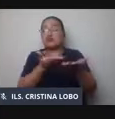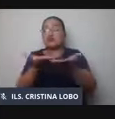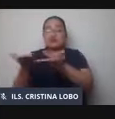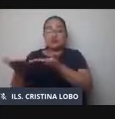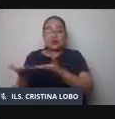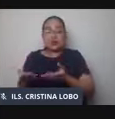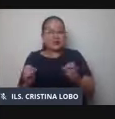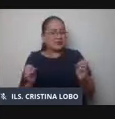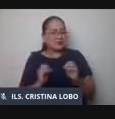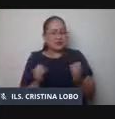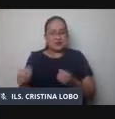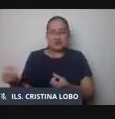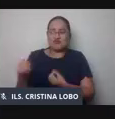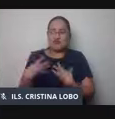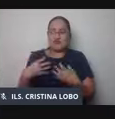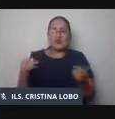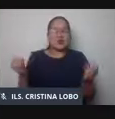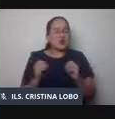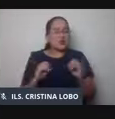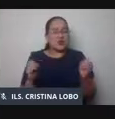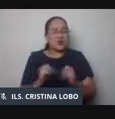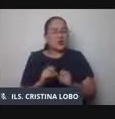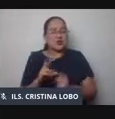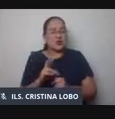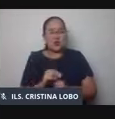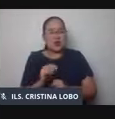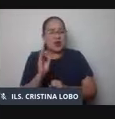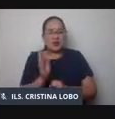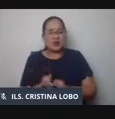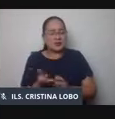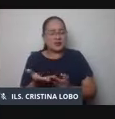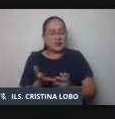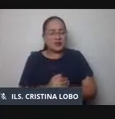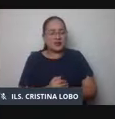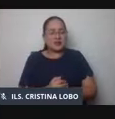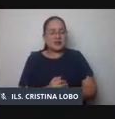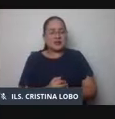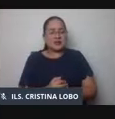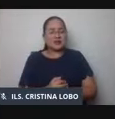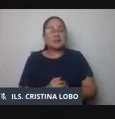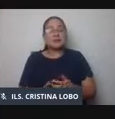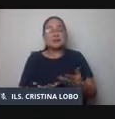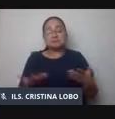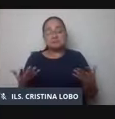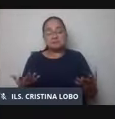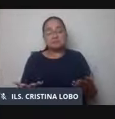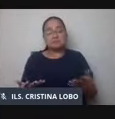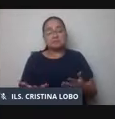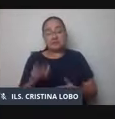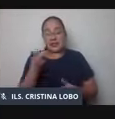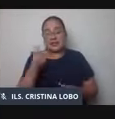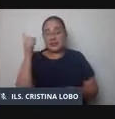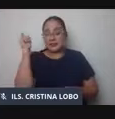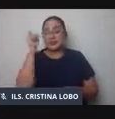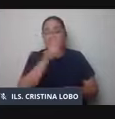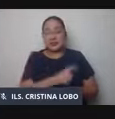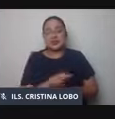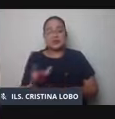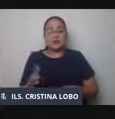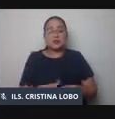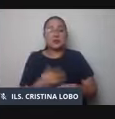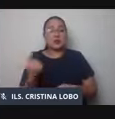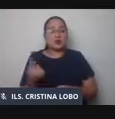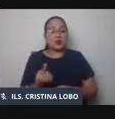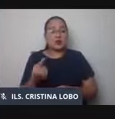recibirlo en forma ni de halagos ni de críticas. Entonces, es duro porque lo necesitan.